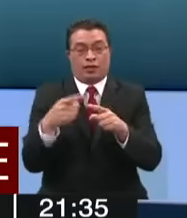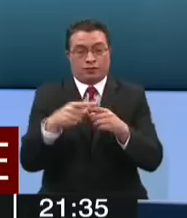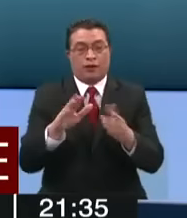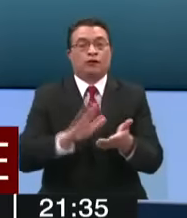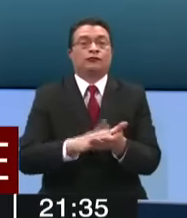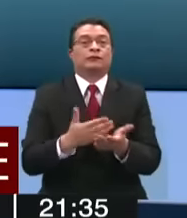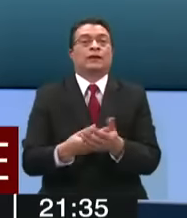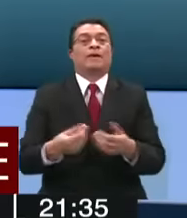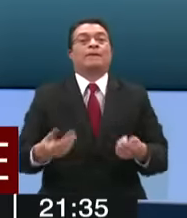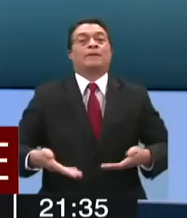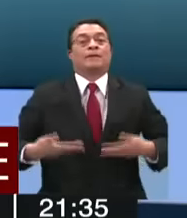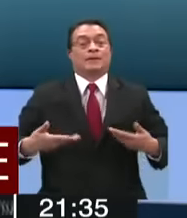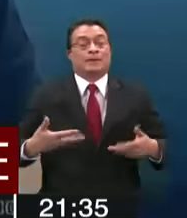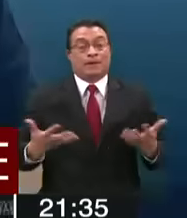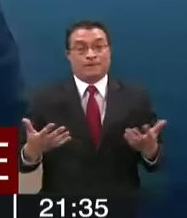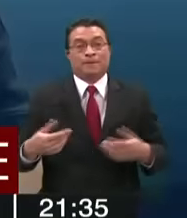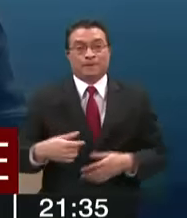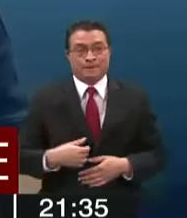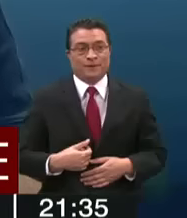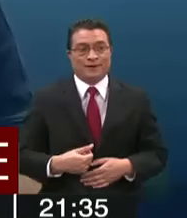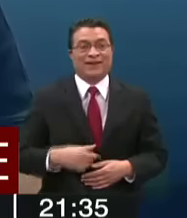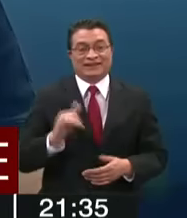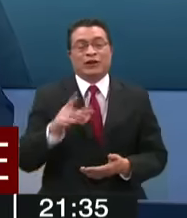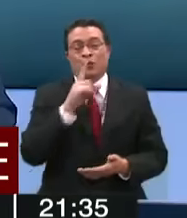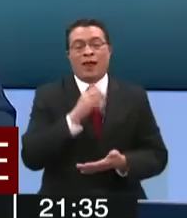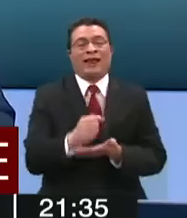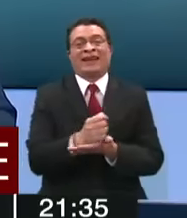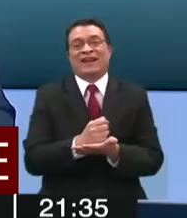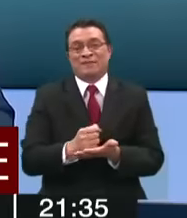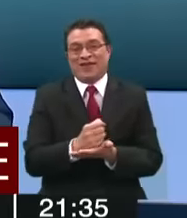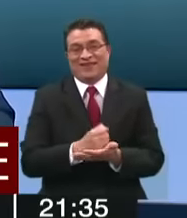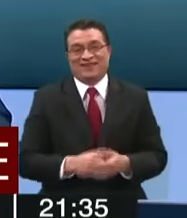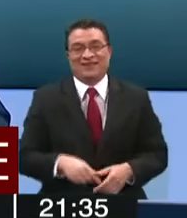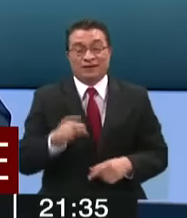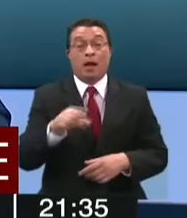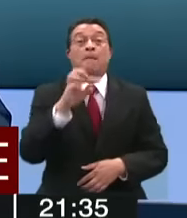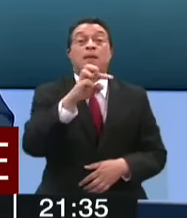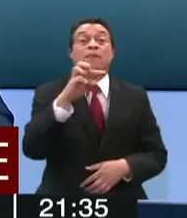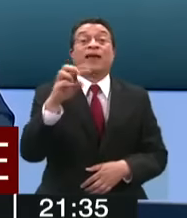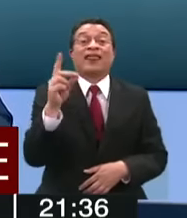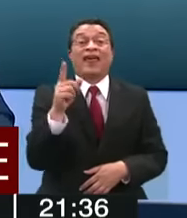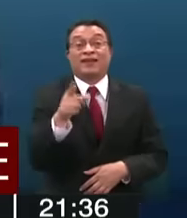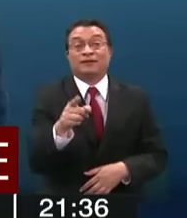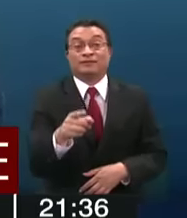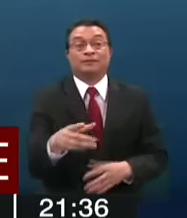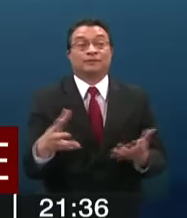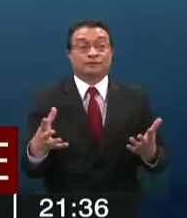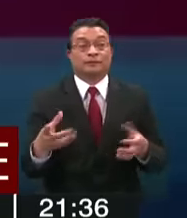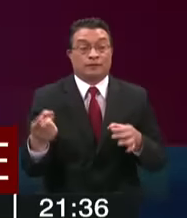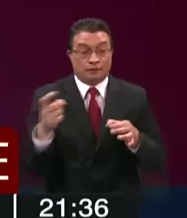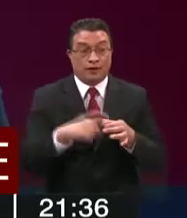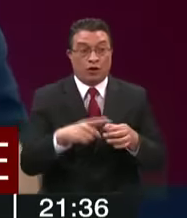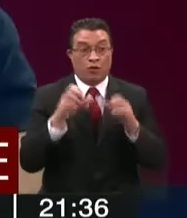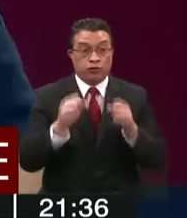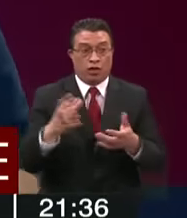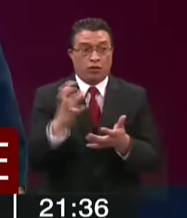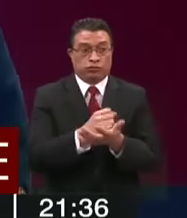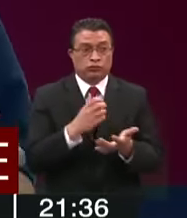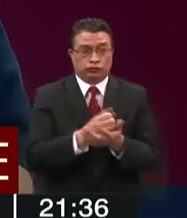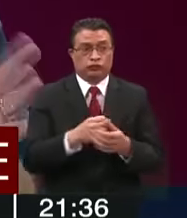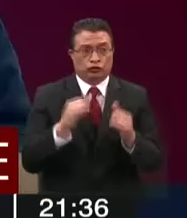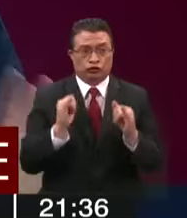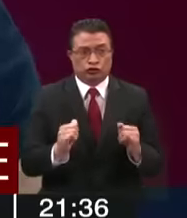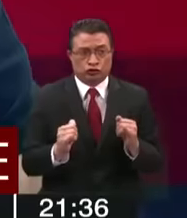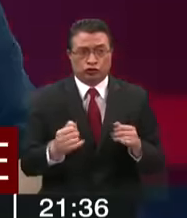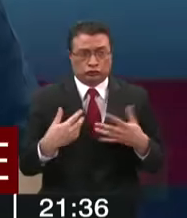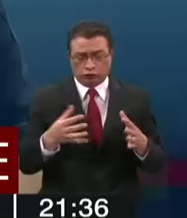reaviva inmediatamente. Es mi remedio. Partamos por su partido, el PPD. Nos vamos a aprovechar, pues. ¿Usted cree que logra la meta? Si no, hasta tengo